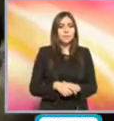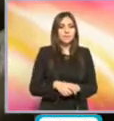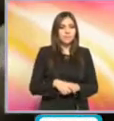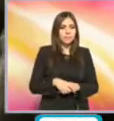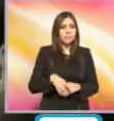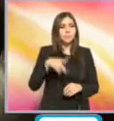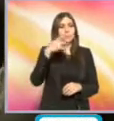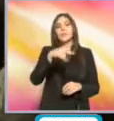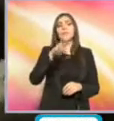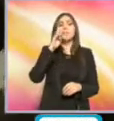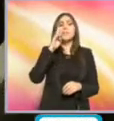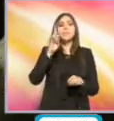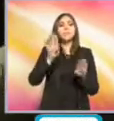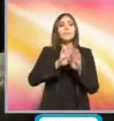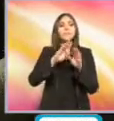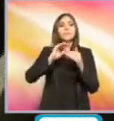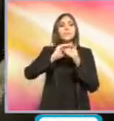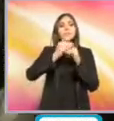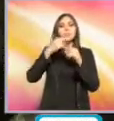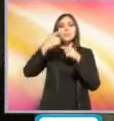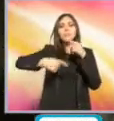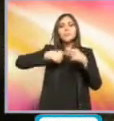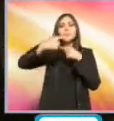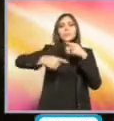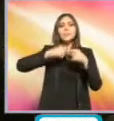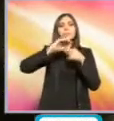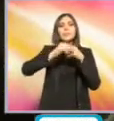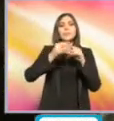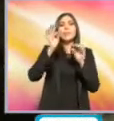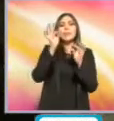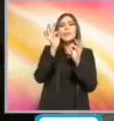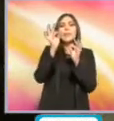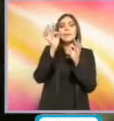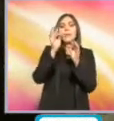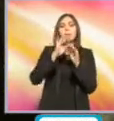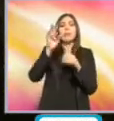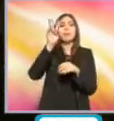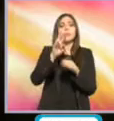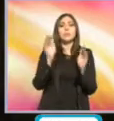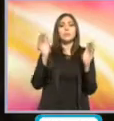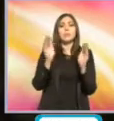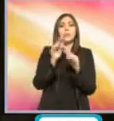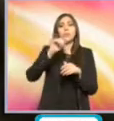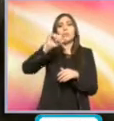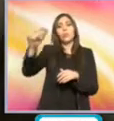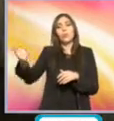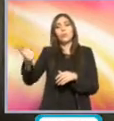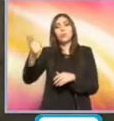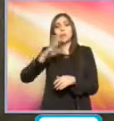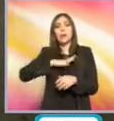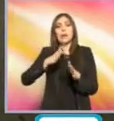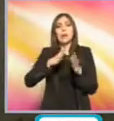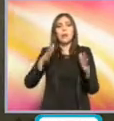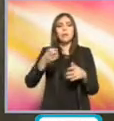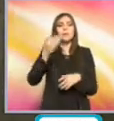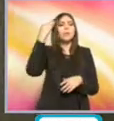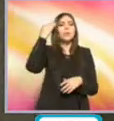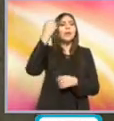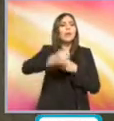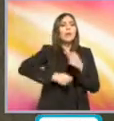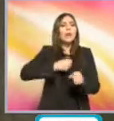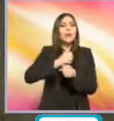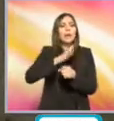mollejón ya está delgadito? Sí, ya está pequeño, normalmente son grandes, llegan por acá. ¿Y cuántos años tiene el